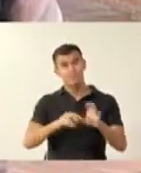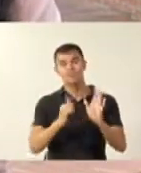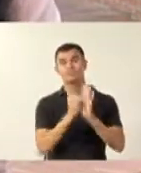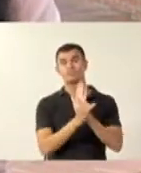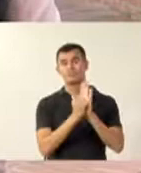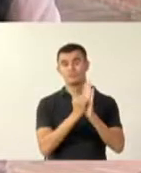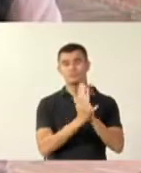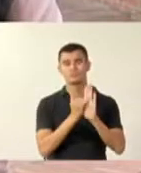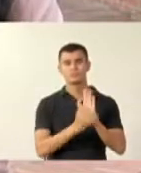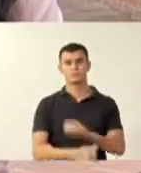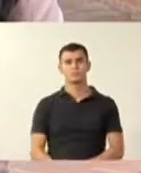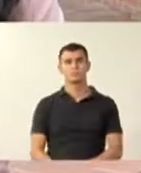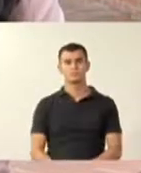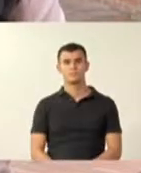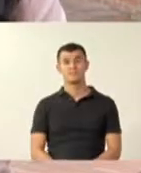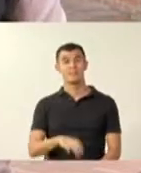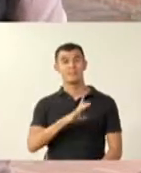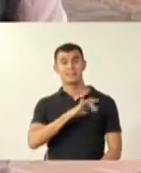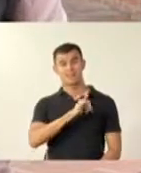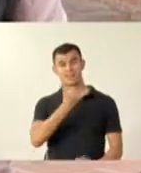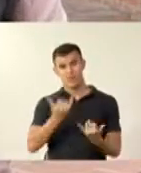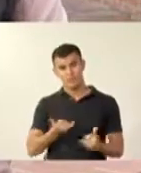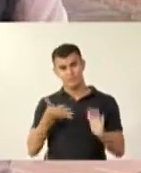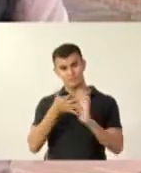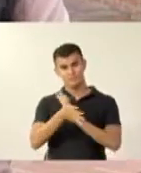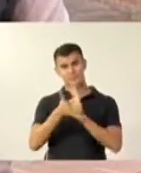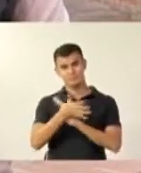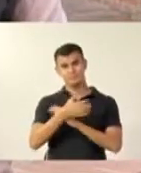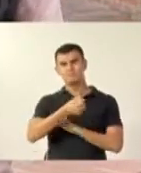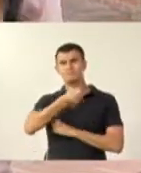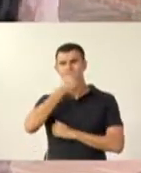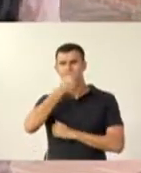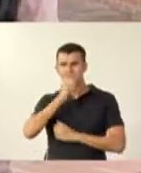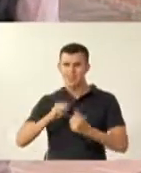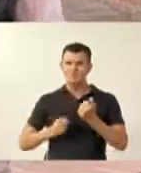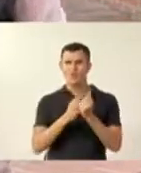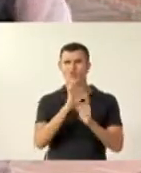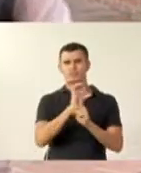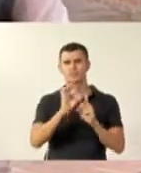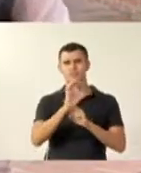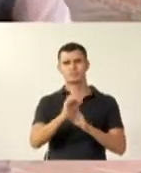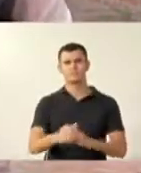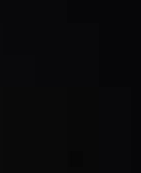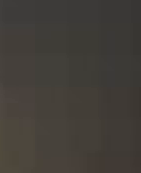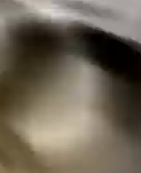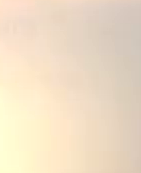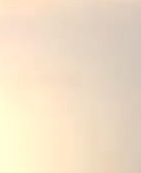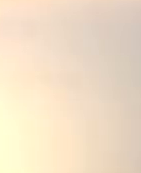plataforma de YouTube como CEPA FCP. Cali Hoy Crónicas, periodismo con sentido social.